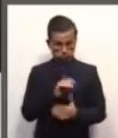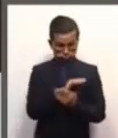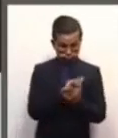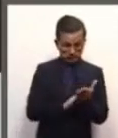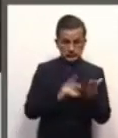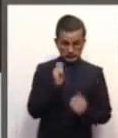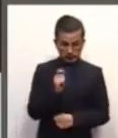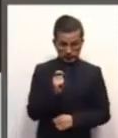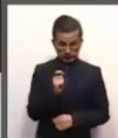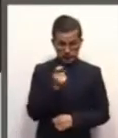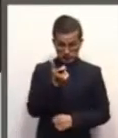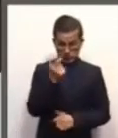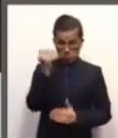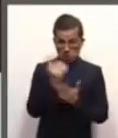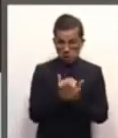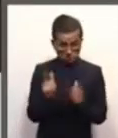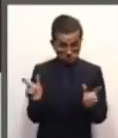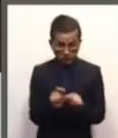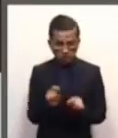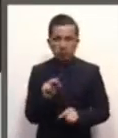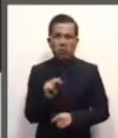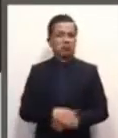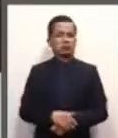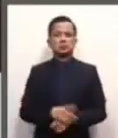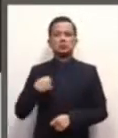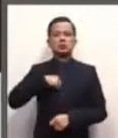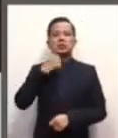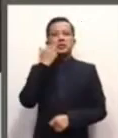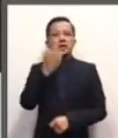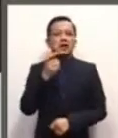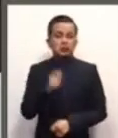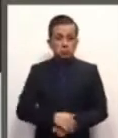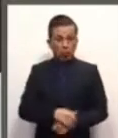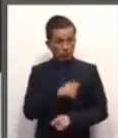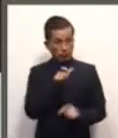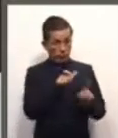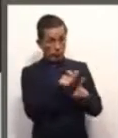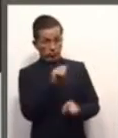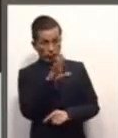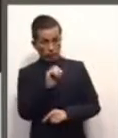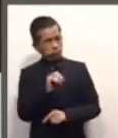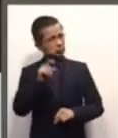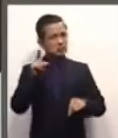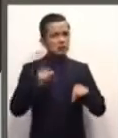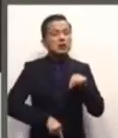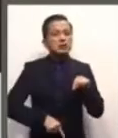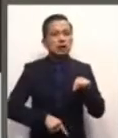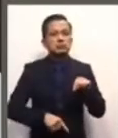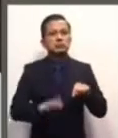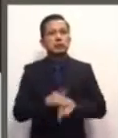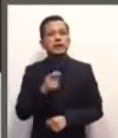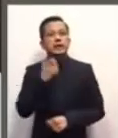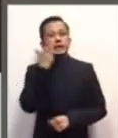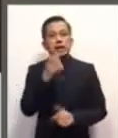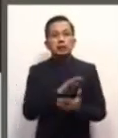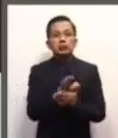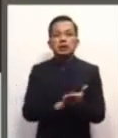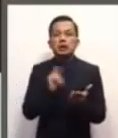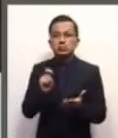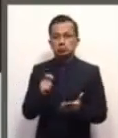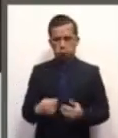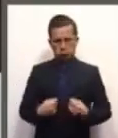dinero. Por eso proponemos quitar el fuero constitucional, porque la austeridad es vivir con dignidad.